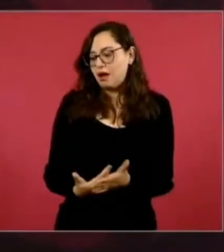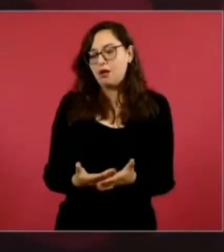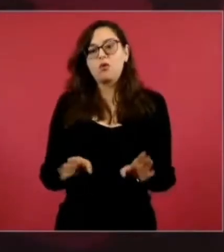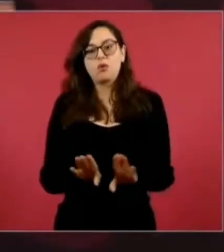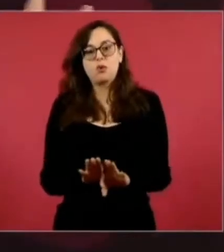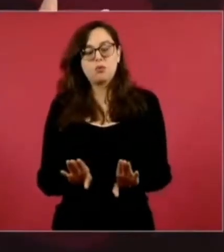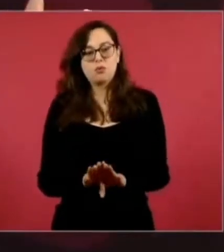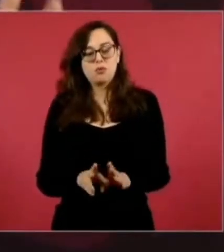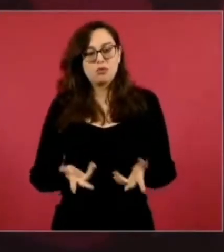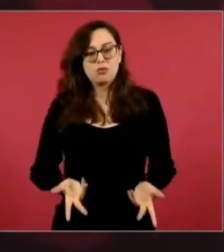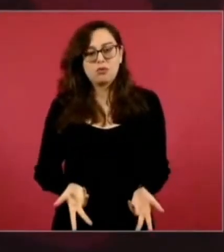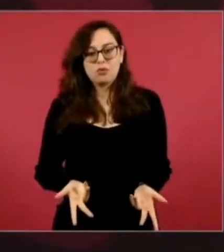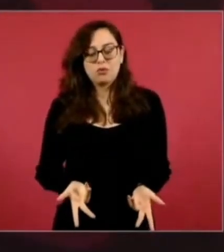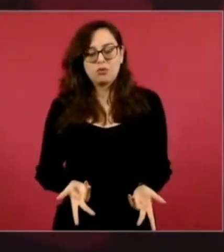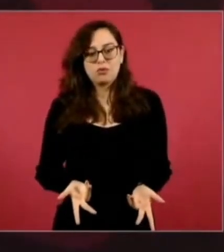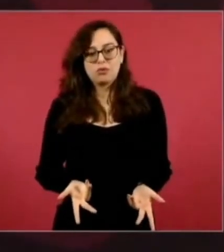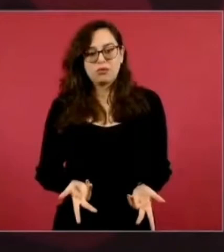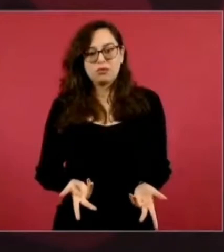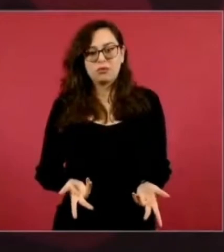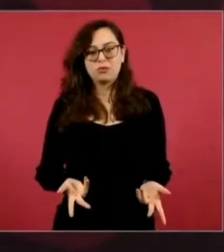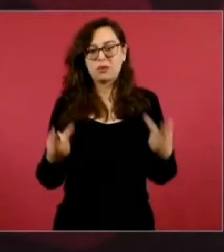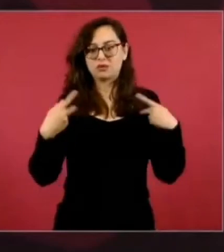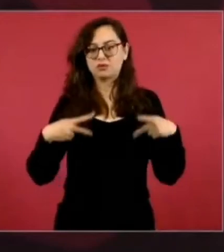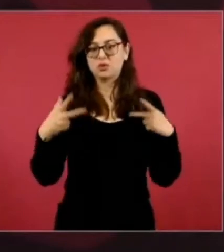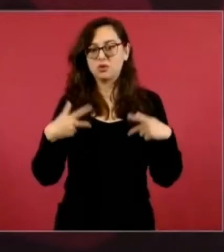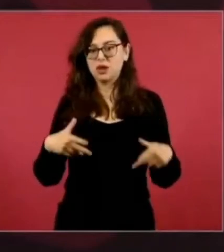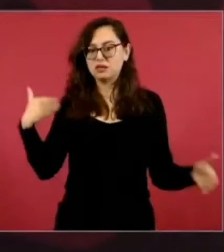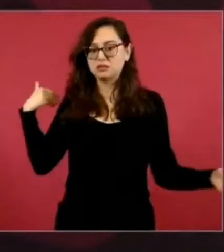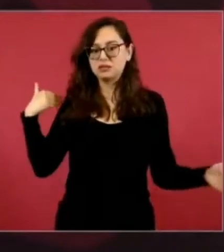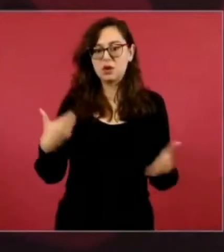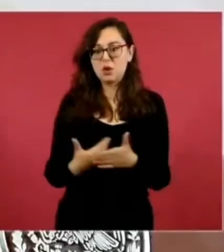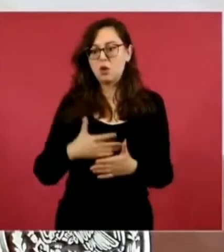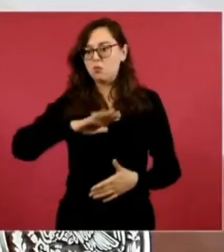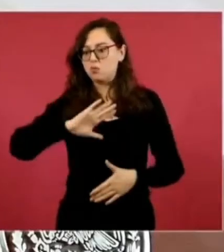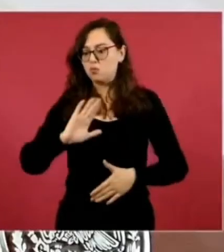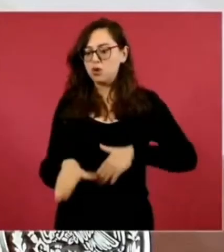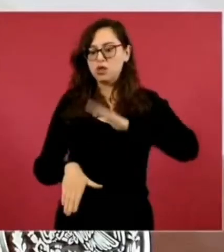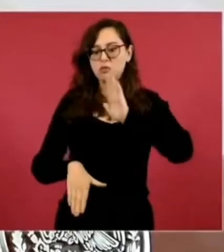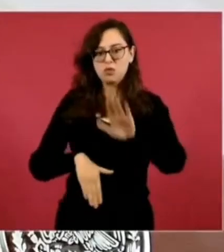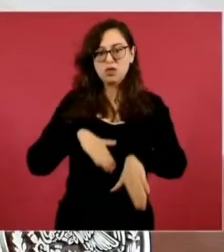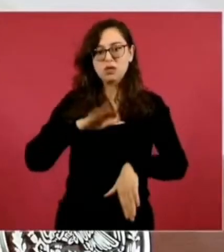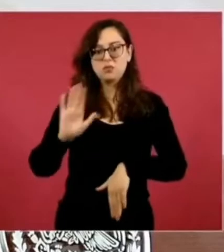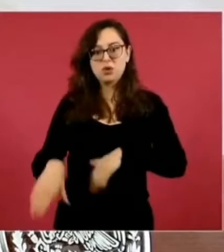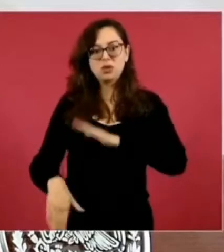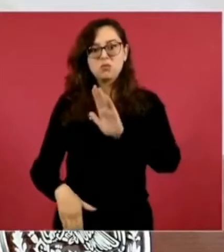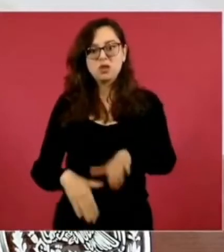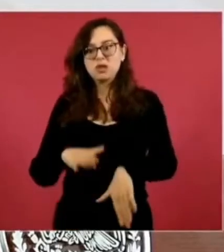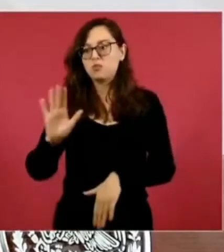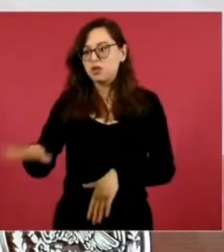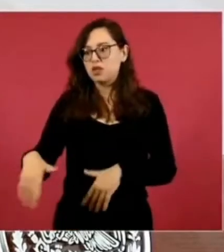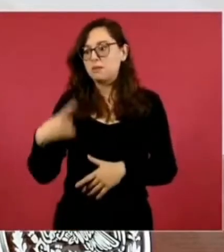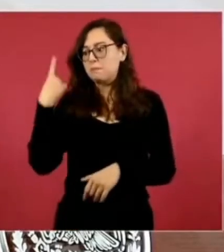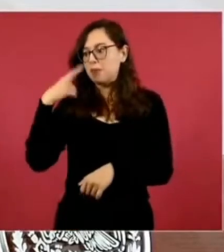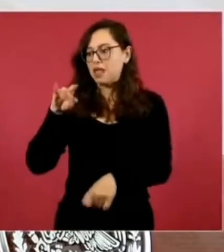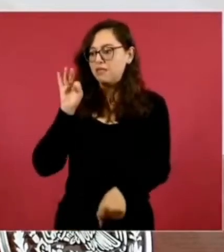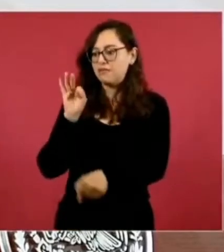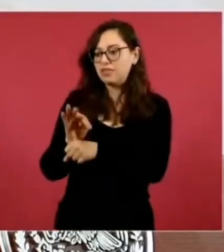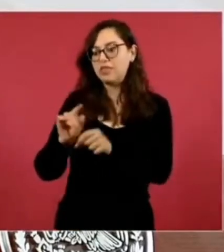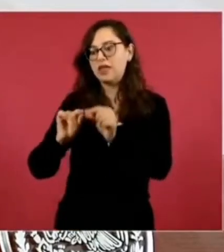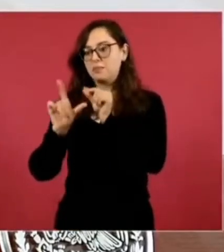es el sacrificio de mucha gente por lograr una patria libre, independiente, soberana.